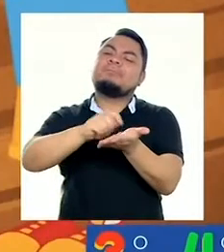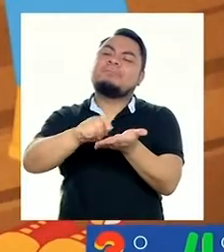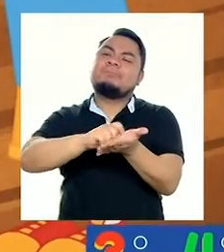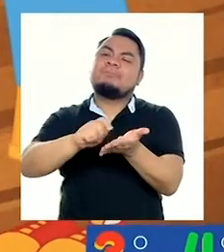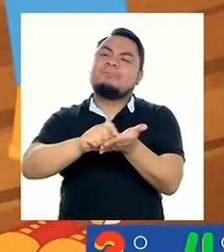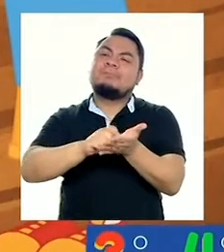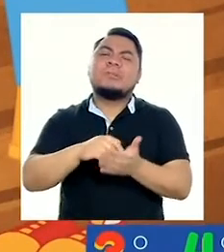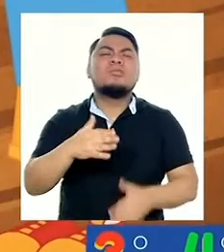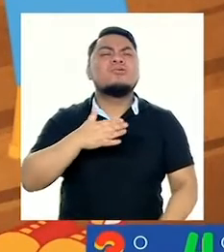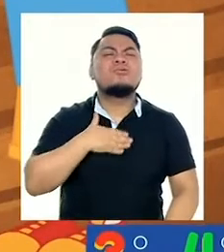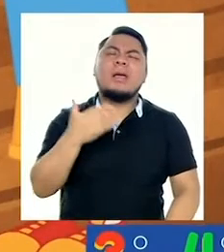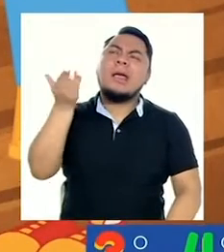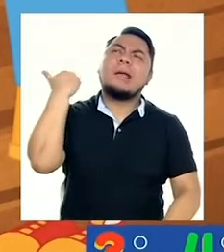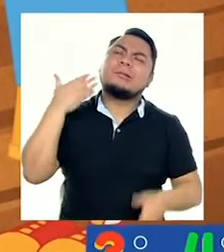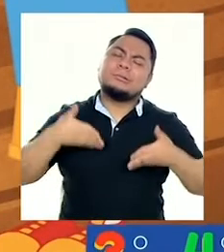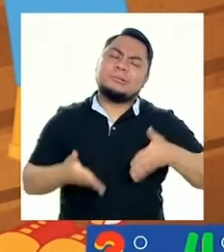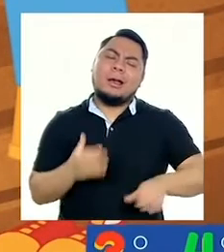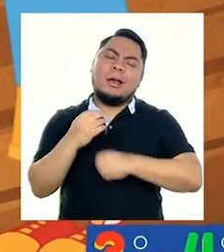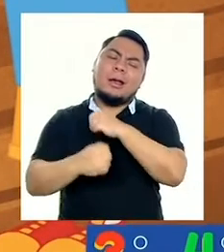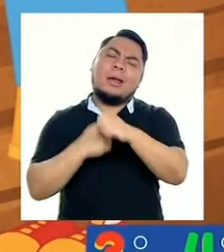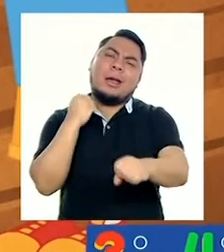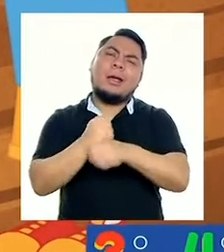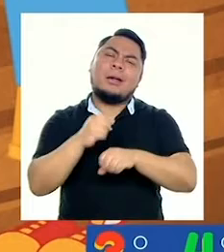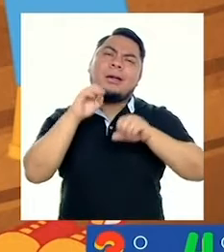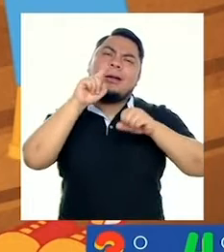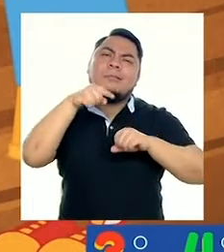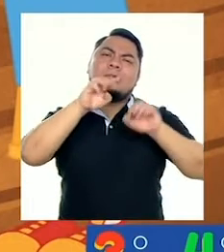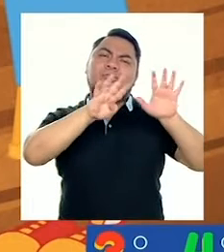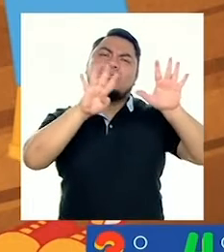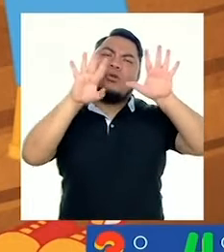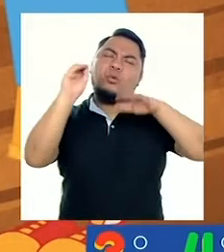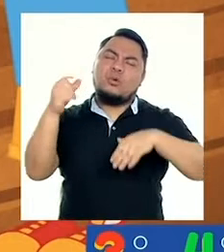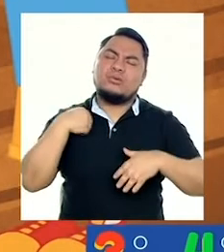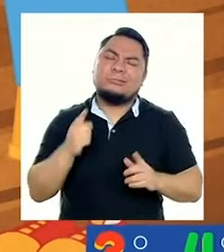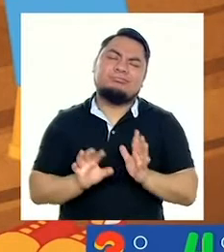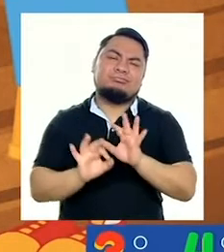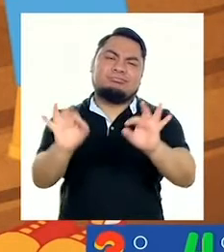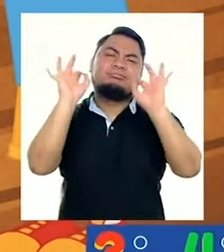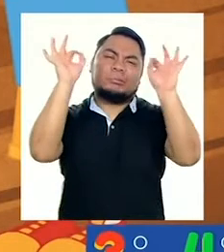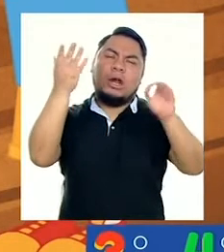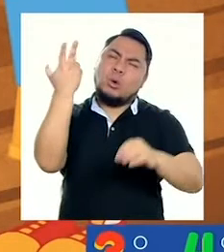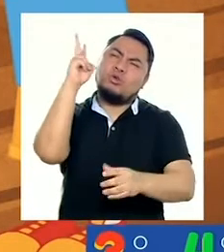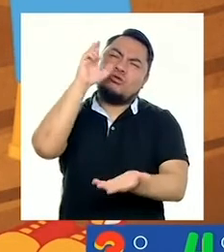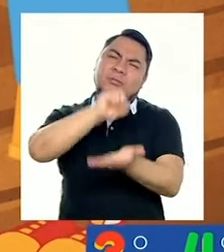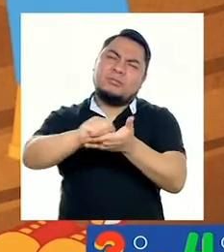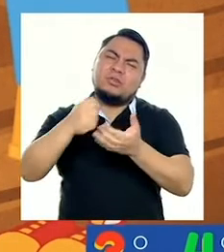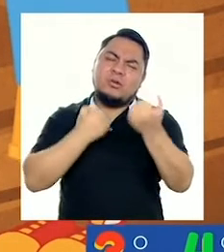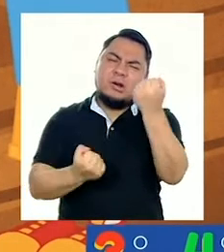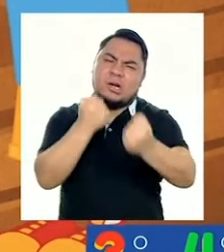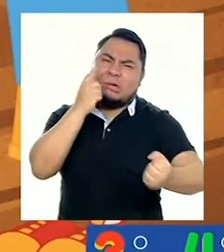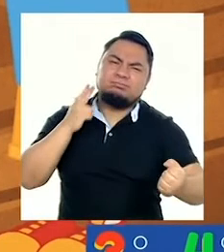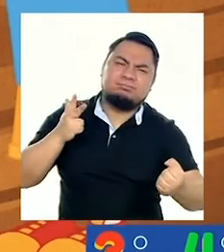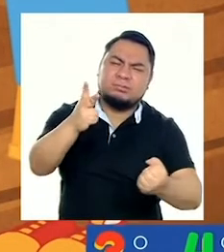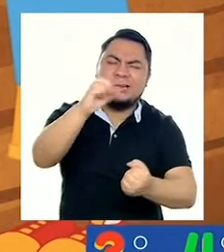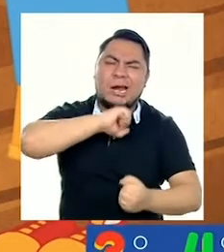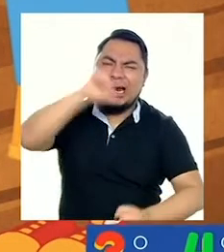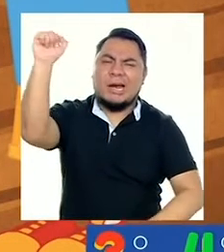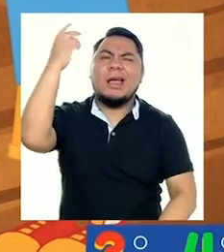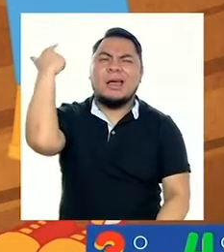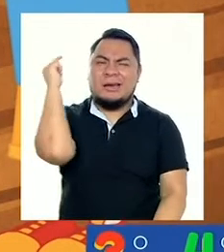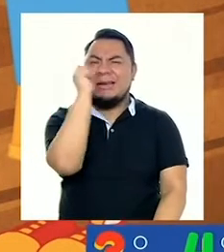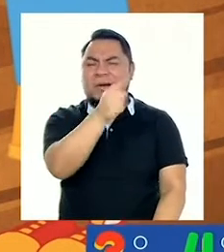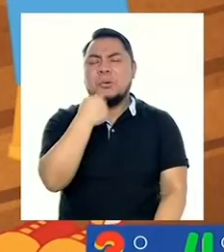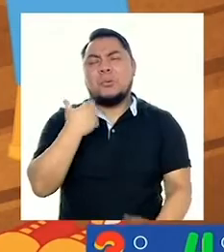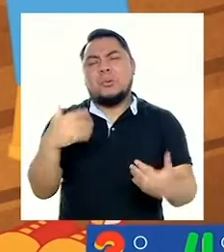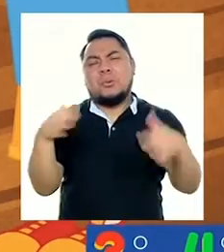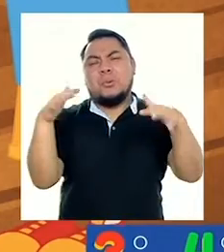Yo nací en los años 90 y he tenido una vida llena de éxito. Hace 2 meses gané una carrera en Mónaco. Soy muy